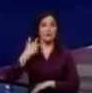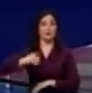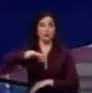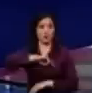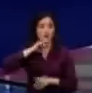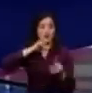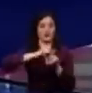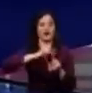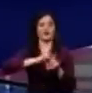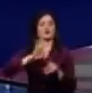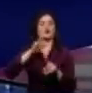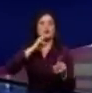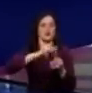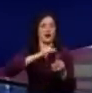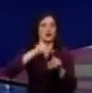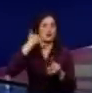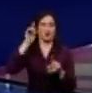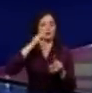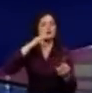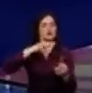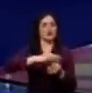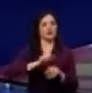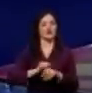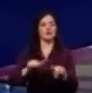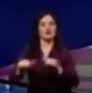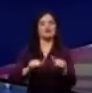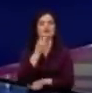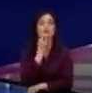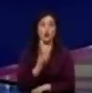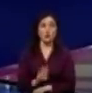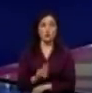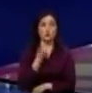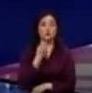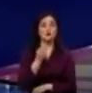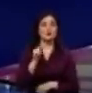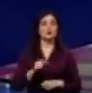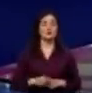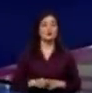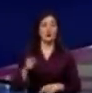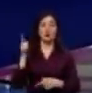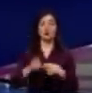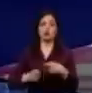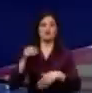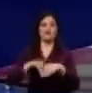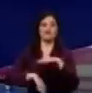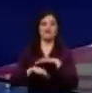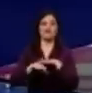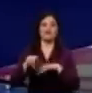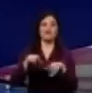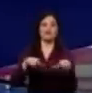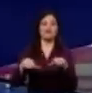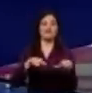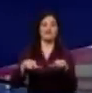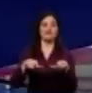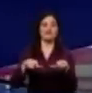vía mensaje. Nos dicen desde la administración Eloy Alfaro que no pueden intervenir en este puente porque parece que